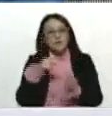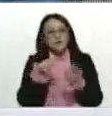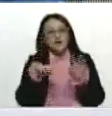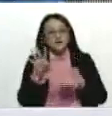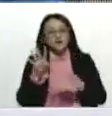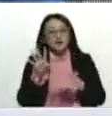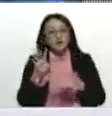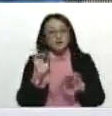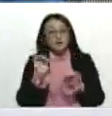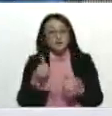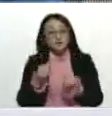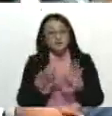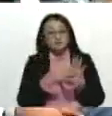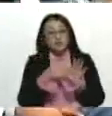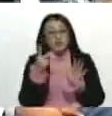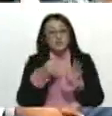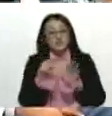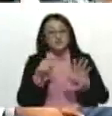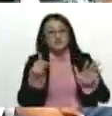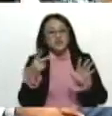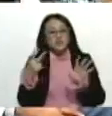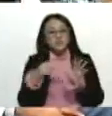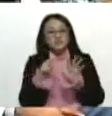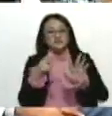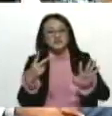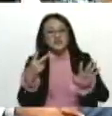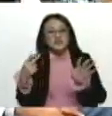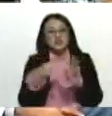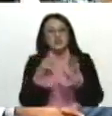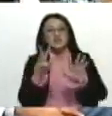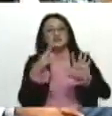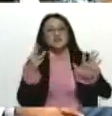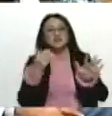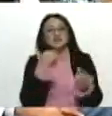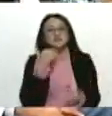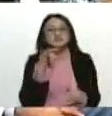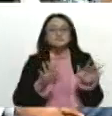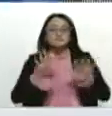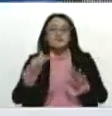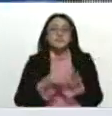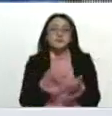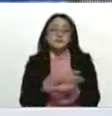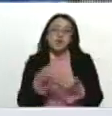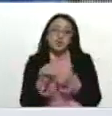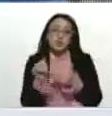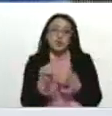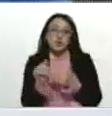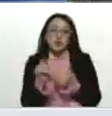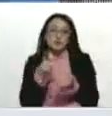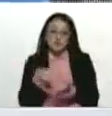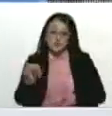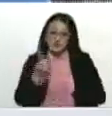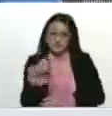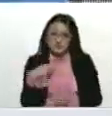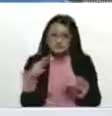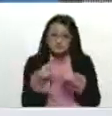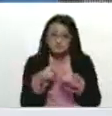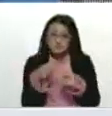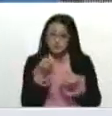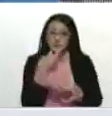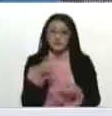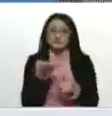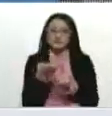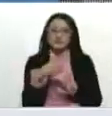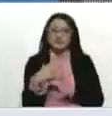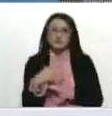2015, 2016, 2017, 2018, solo en 3 años salieron cerca de 15.000 millones de dólares de Venezuela. Yo conozco muy bien esta